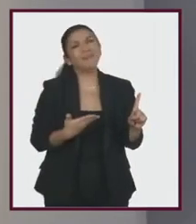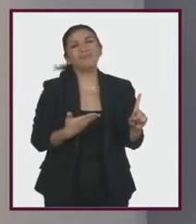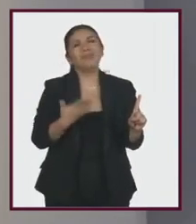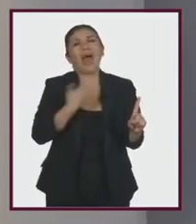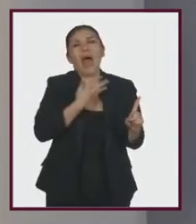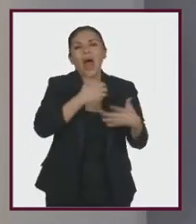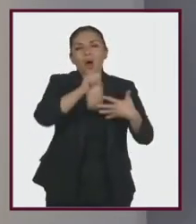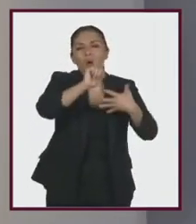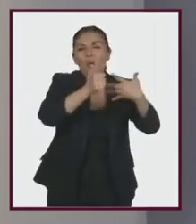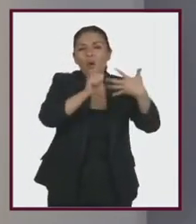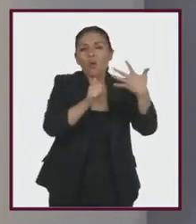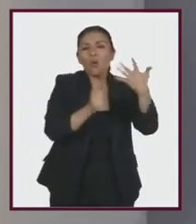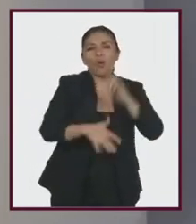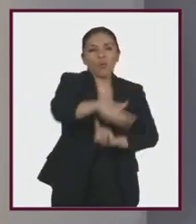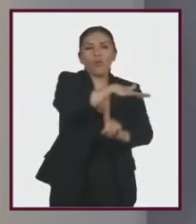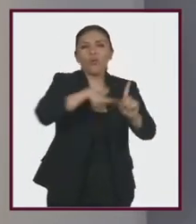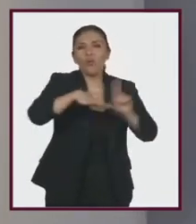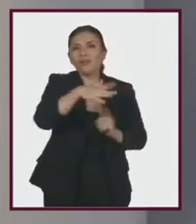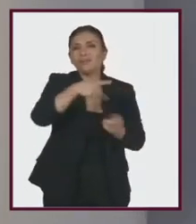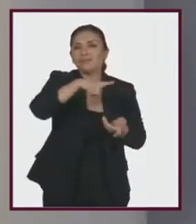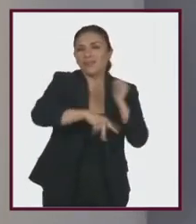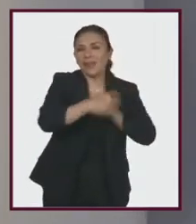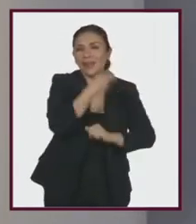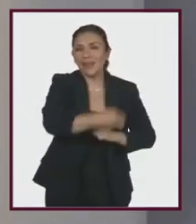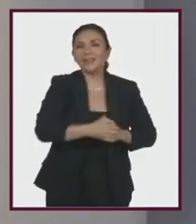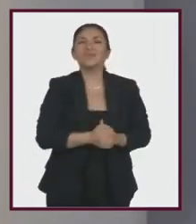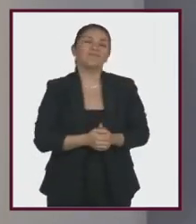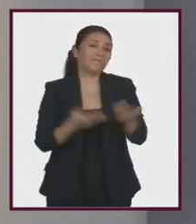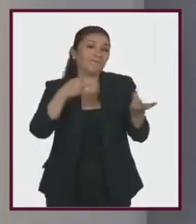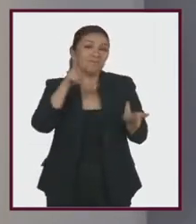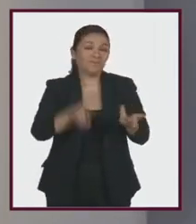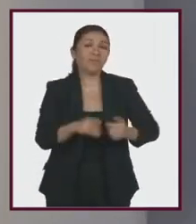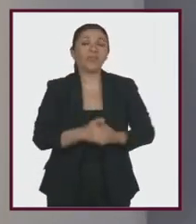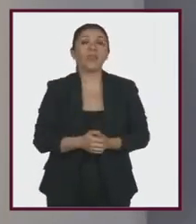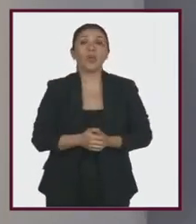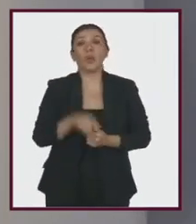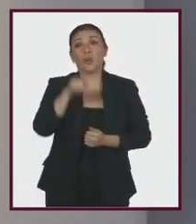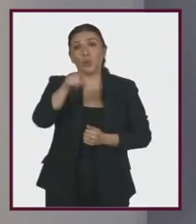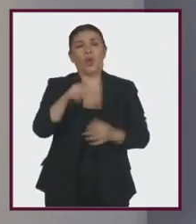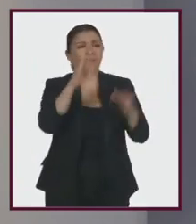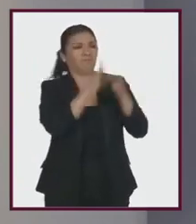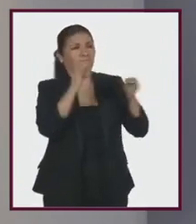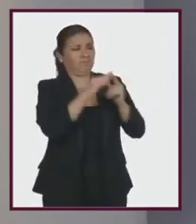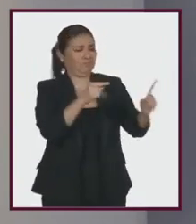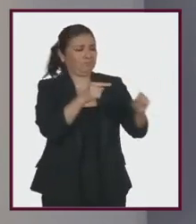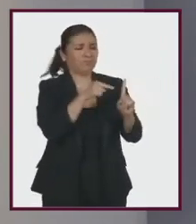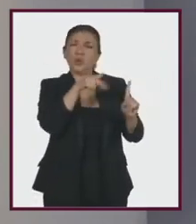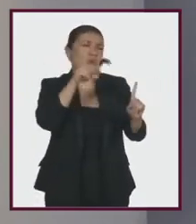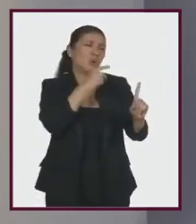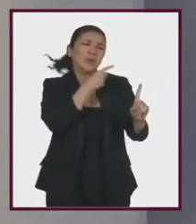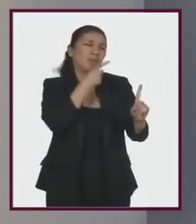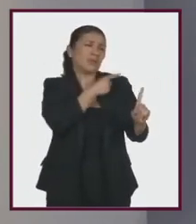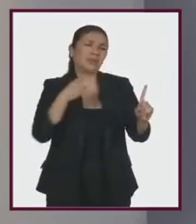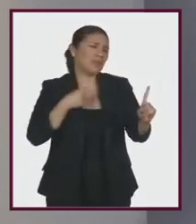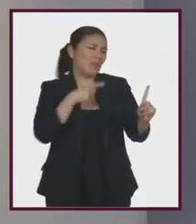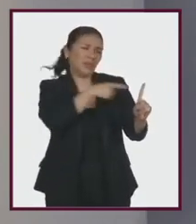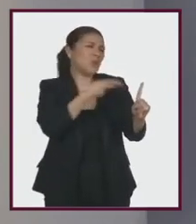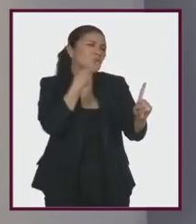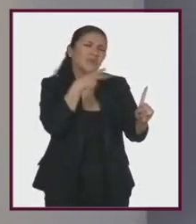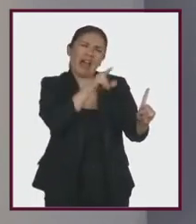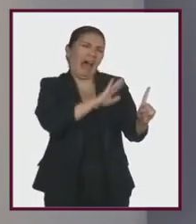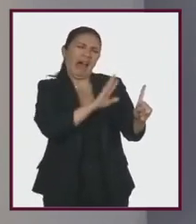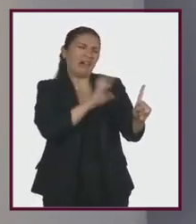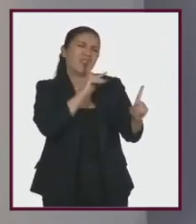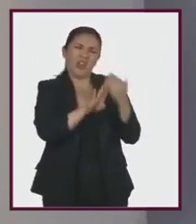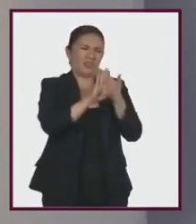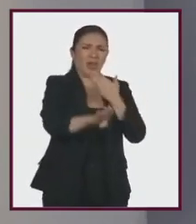muchísimas cosas alrededor del consumo. Entonces, efectivamente, decirle a alguien que no consuma cuando es lo que ve todo el tiempo,